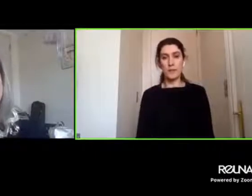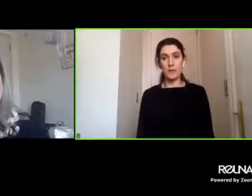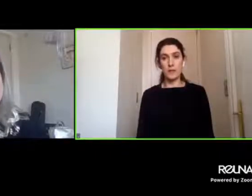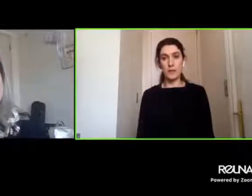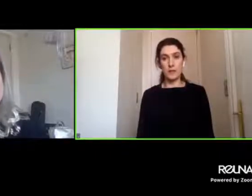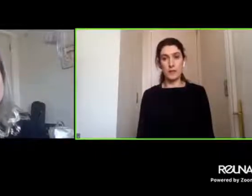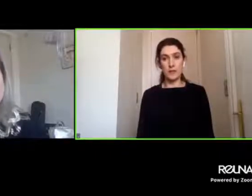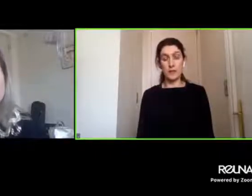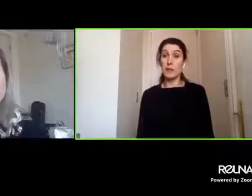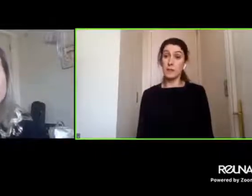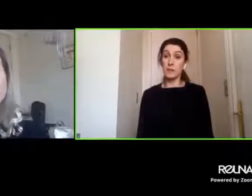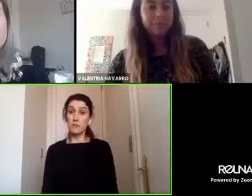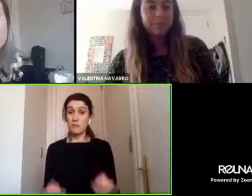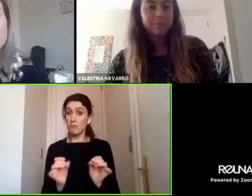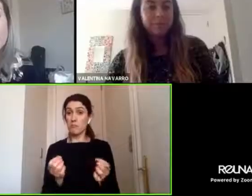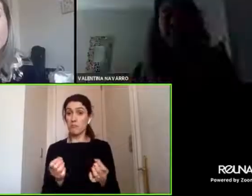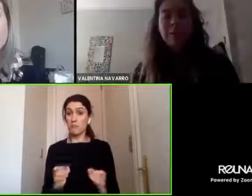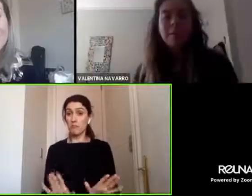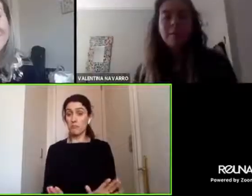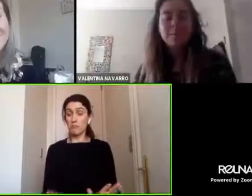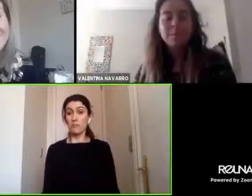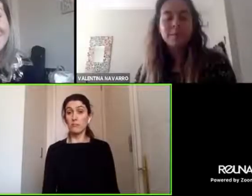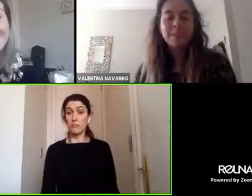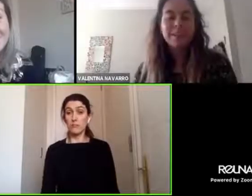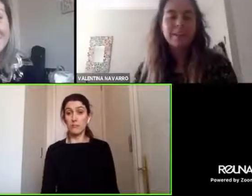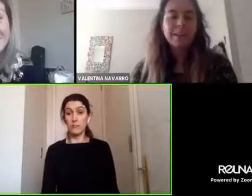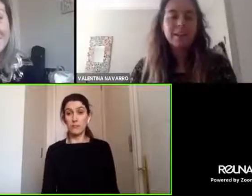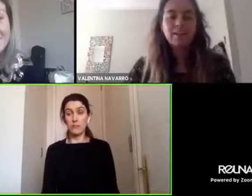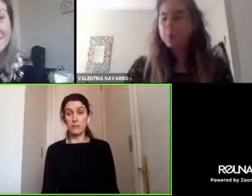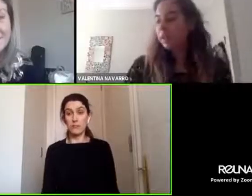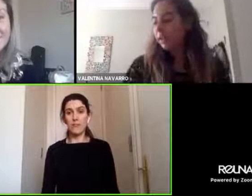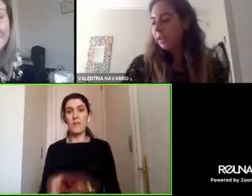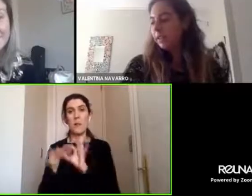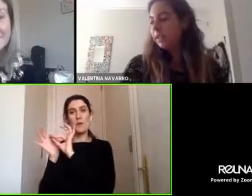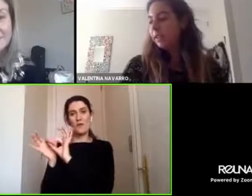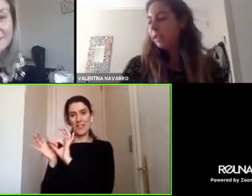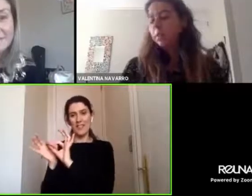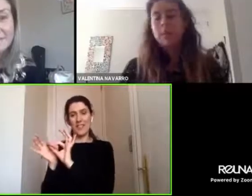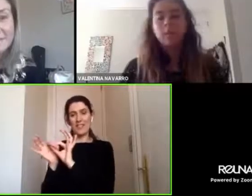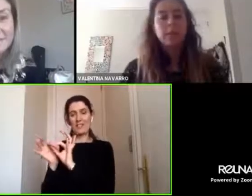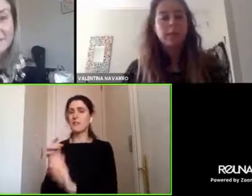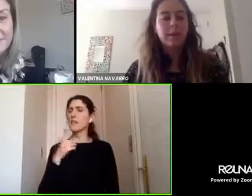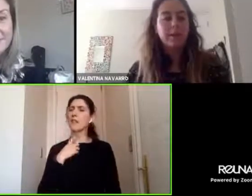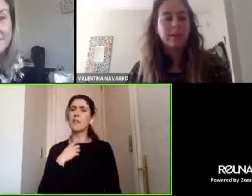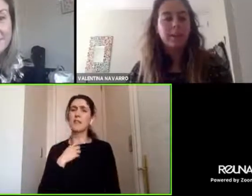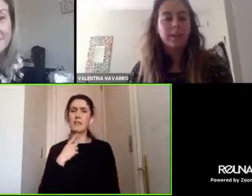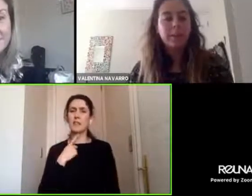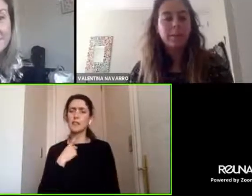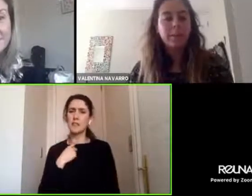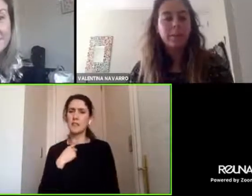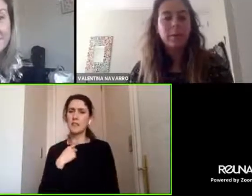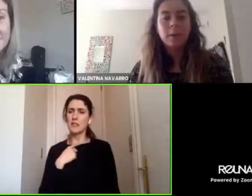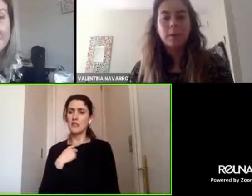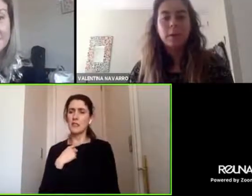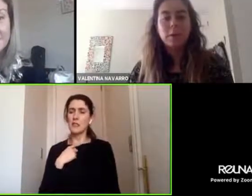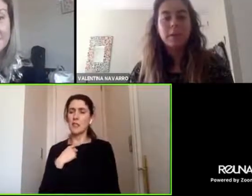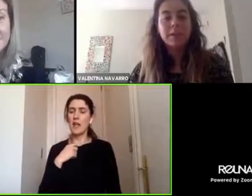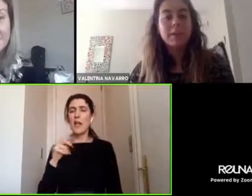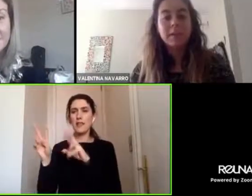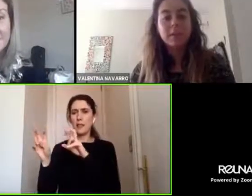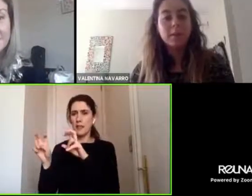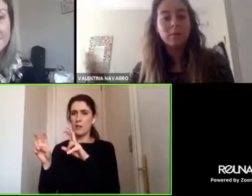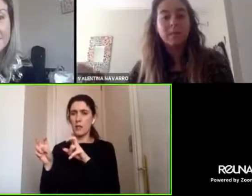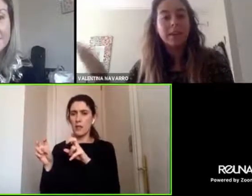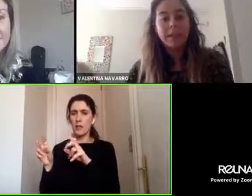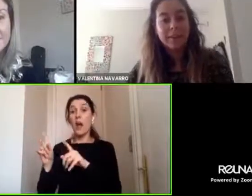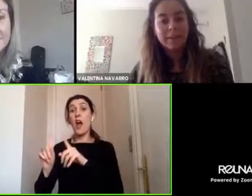eso super muchas gracias Ingrid super interesante sobre todo el tema de bueno de que uno a